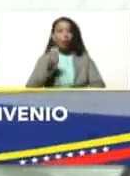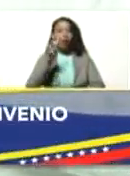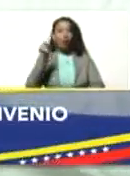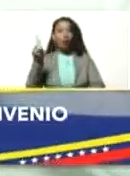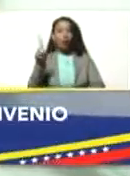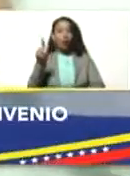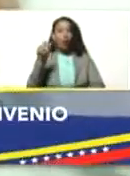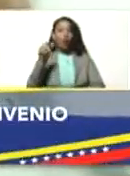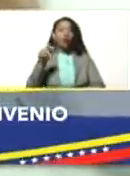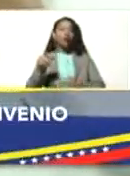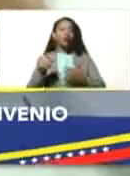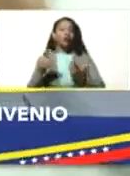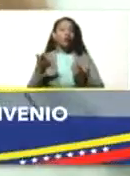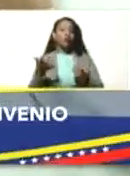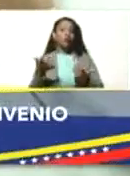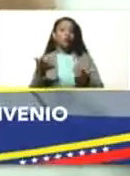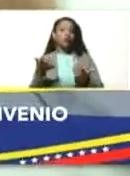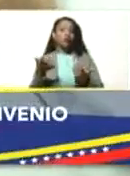2020-2021 y tuvo